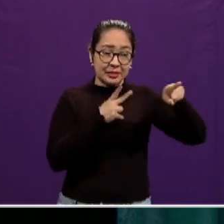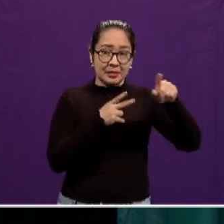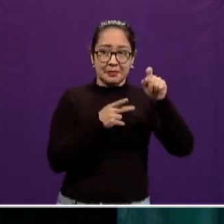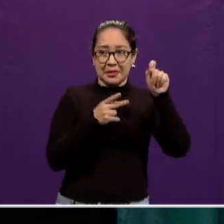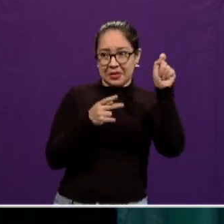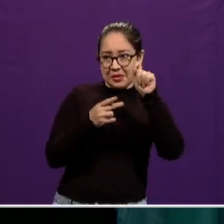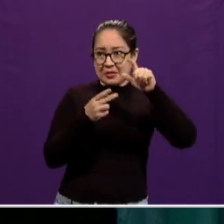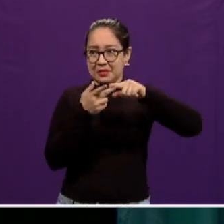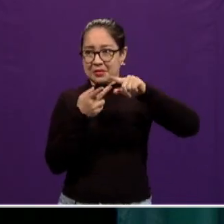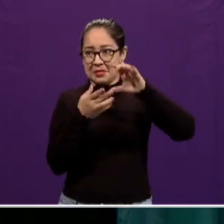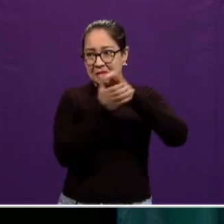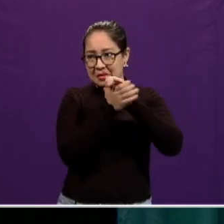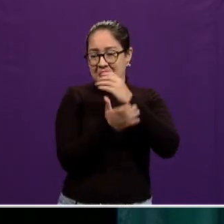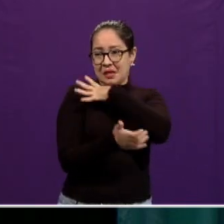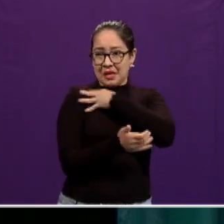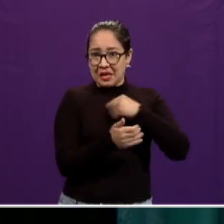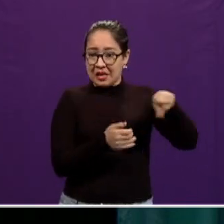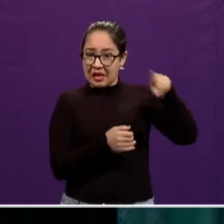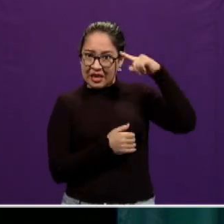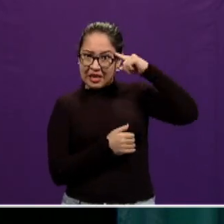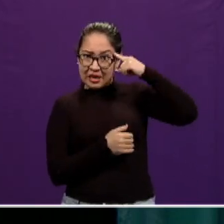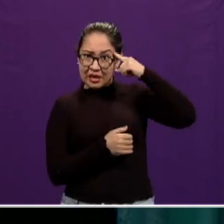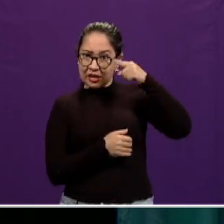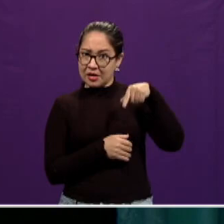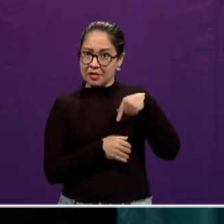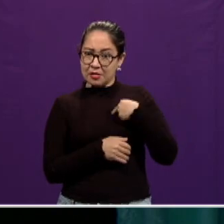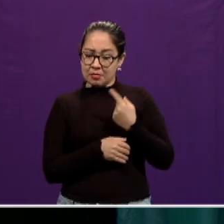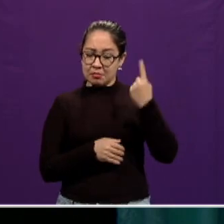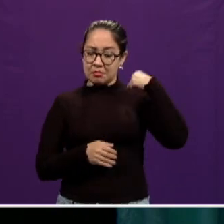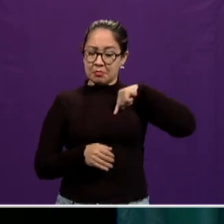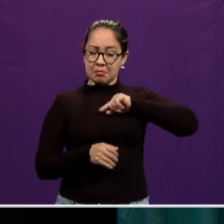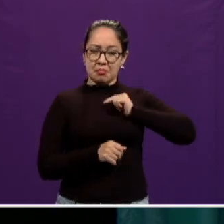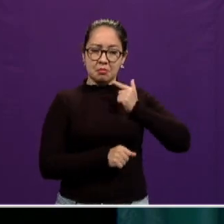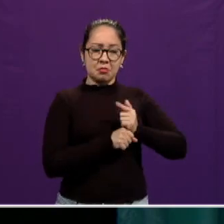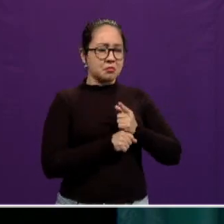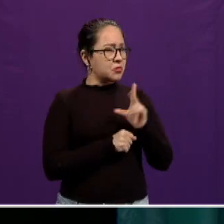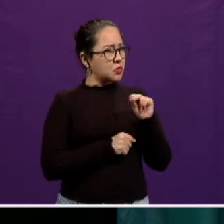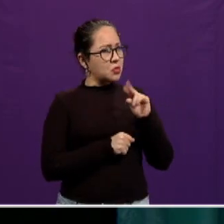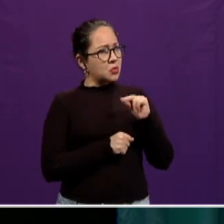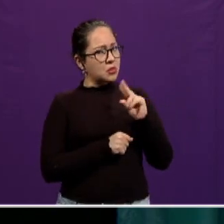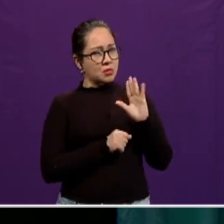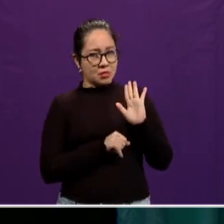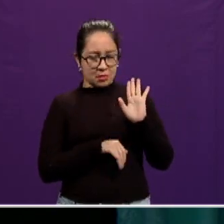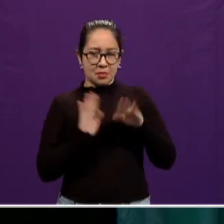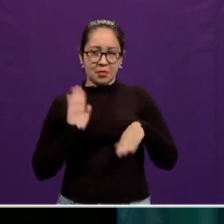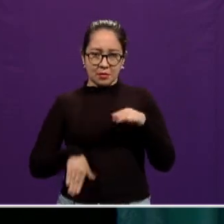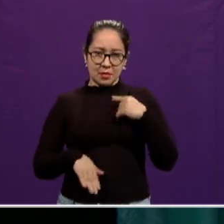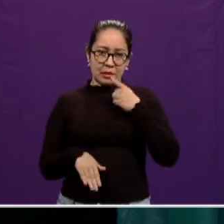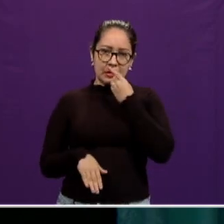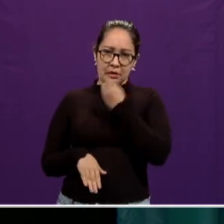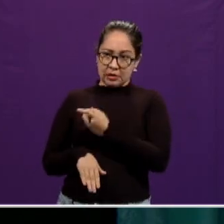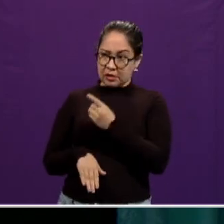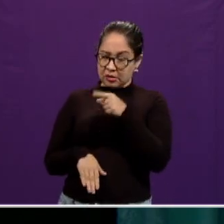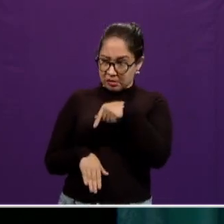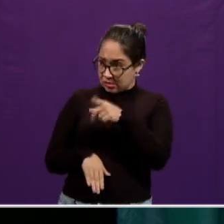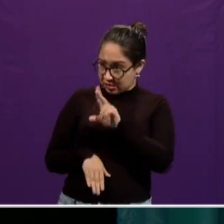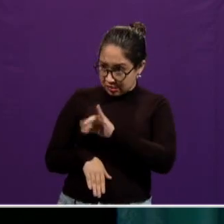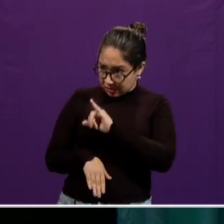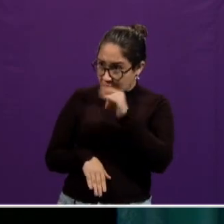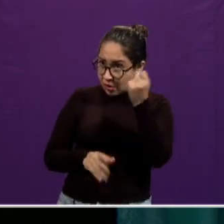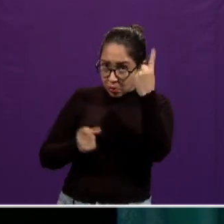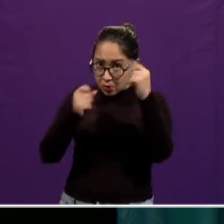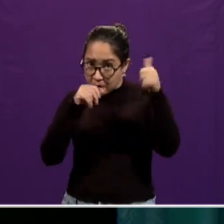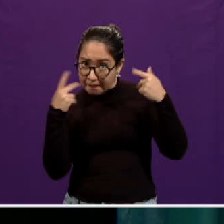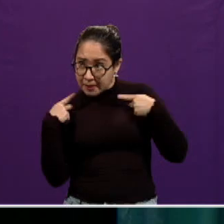mi pareja, mi hijo, todo, ¿no? Te das cuenta que no es cierto. Porque finalmente algo que también les digo a los pacientes es, oye, ¿a ti te han dicho que no? Uy, sí,